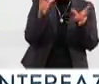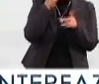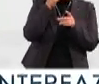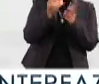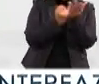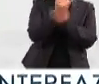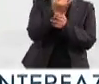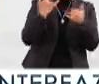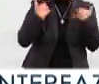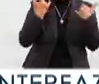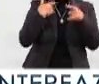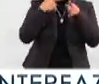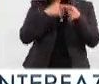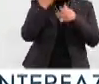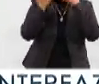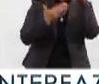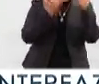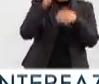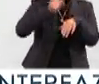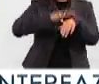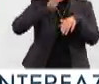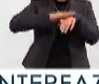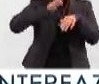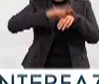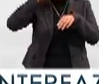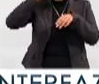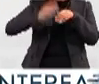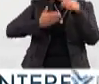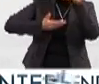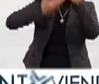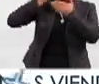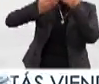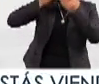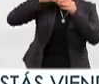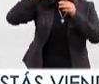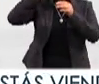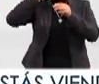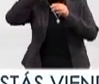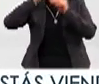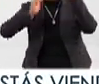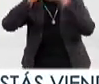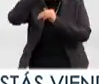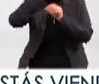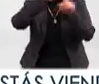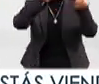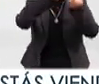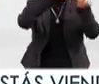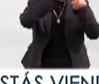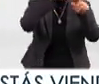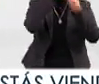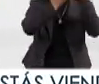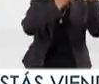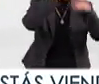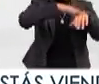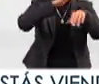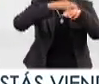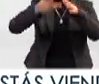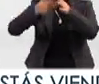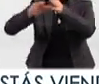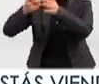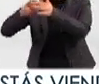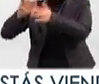que deciden los jóvenes es seguir con sus estudios seguir con maestrías doctorados y otro tipo de títulos y de